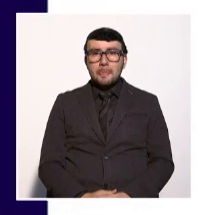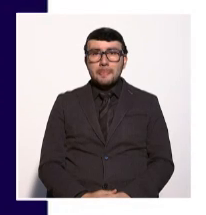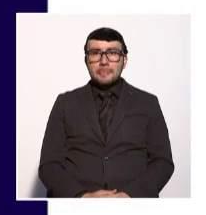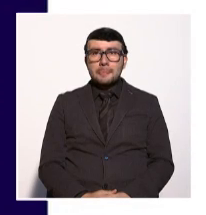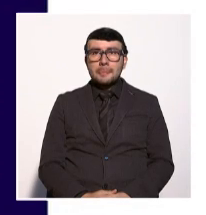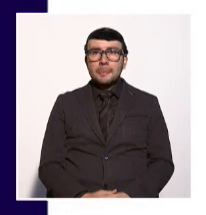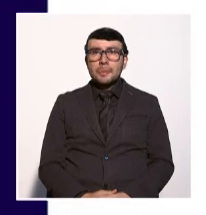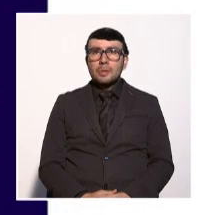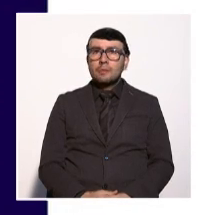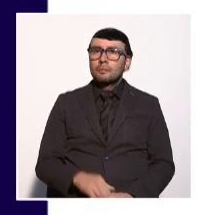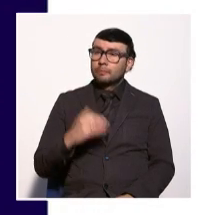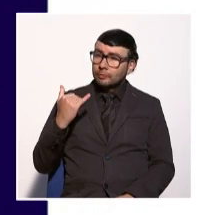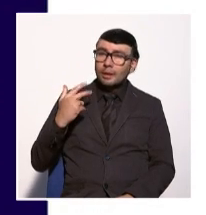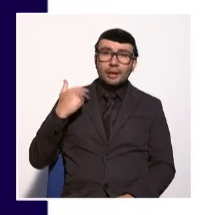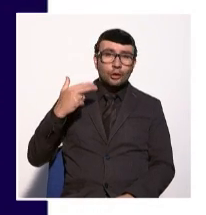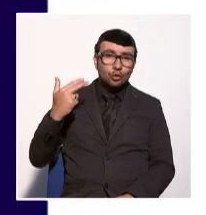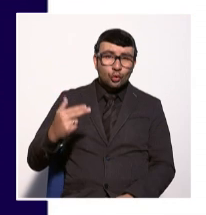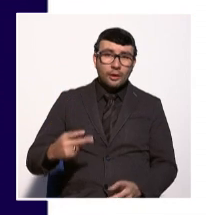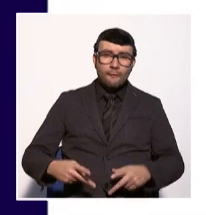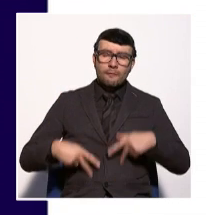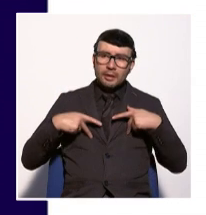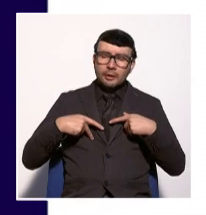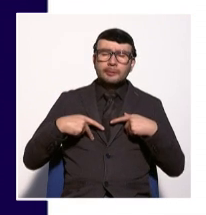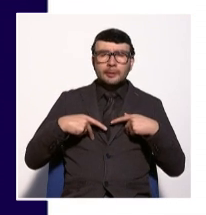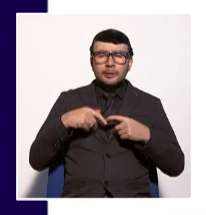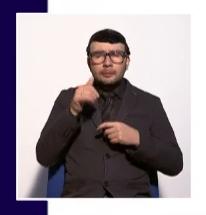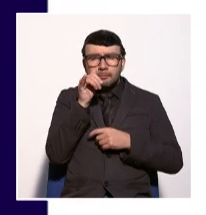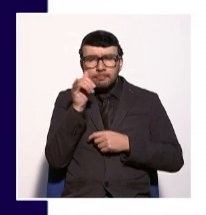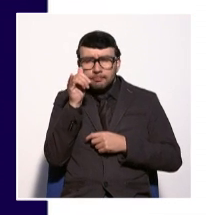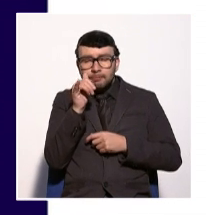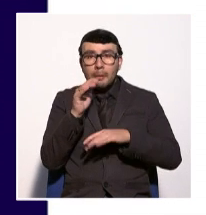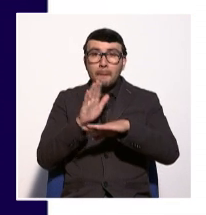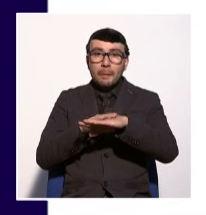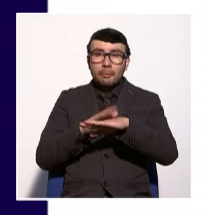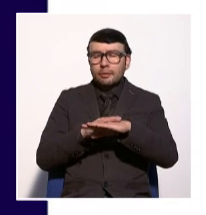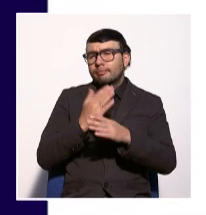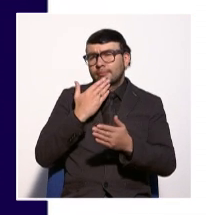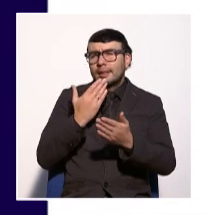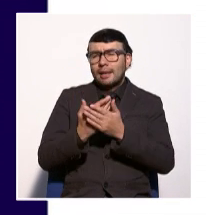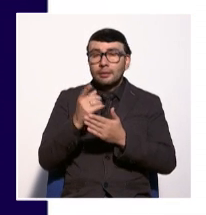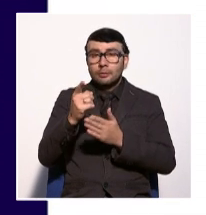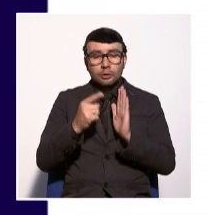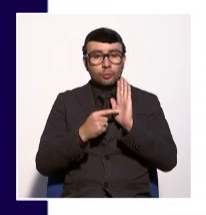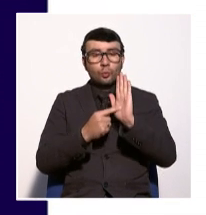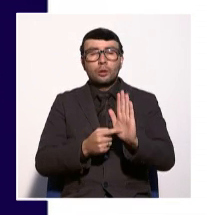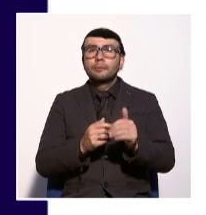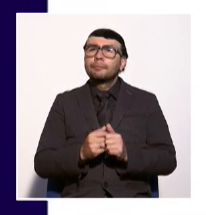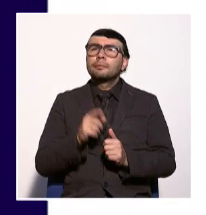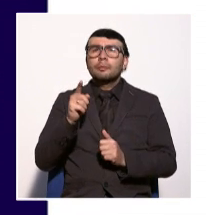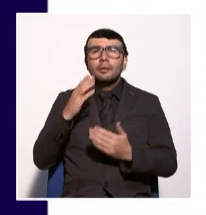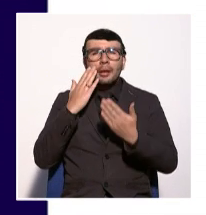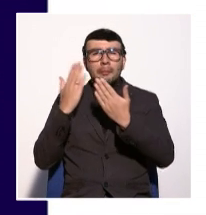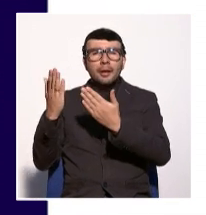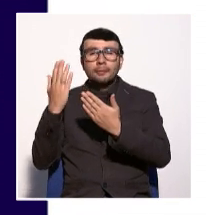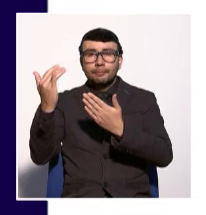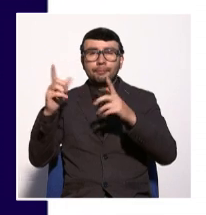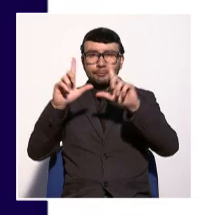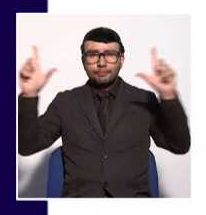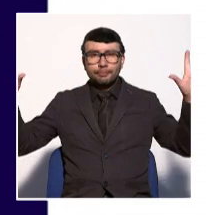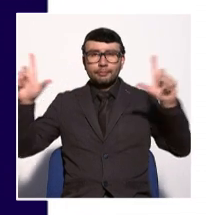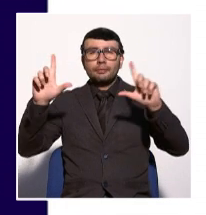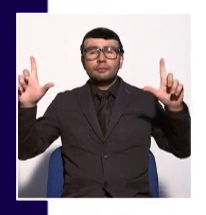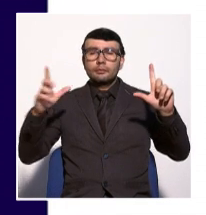estas son historias de vida que nos permiten grabar los pacientes en nuestro consultorio y agradecemos a ellos ahí ven ustedes las imágenes de